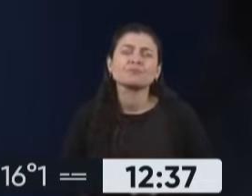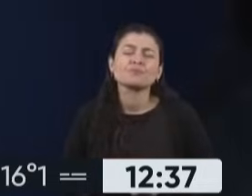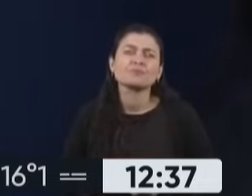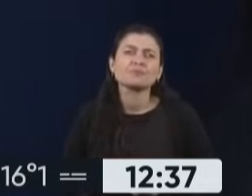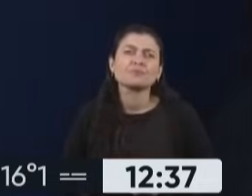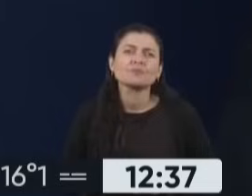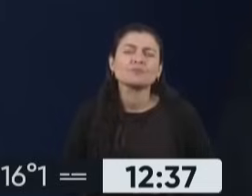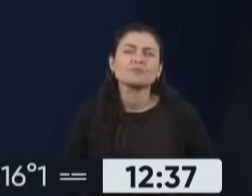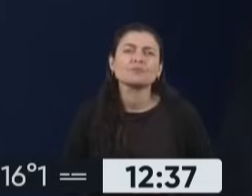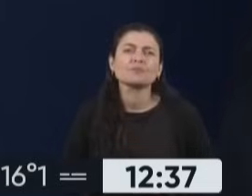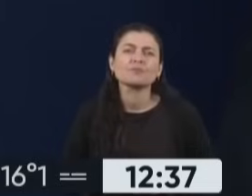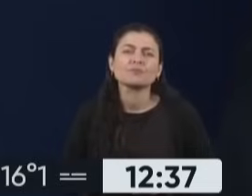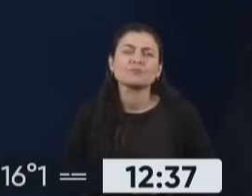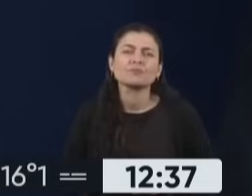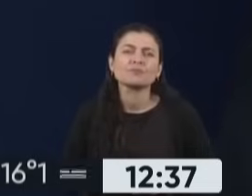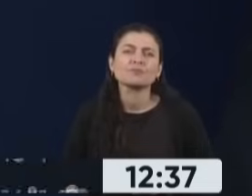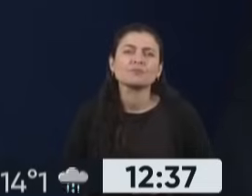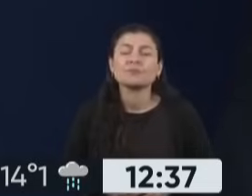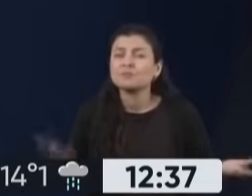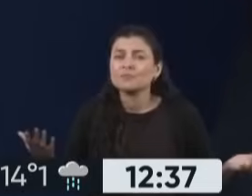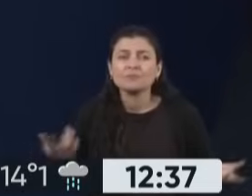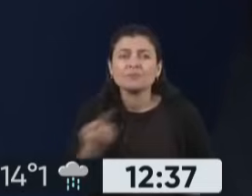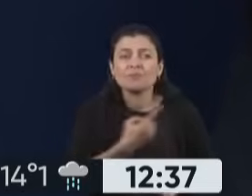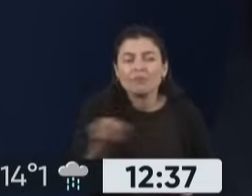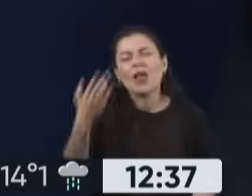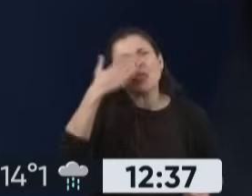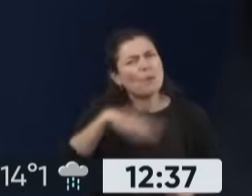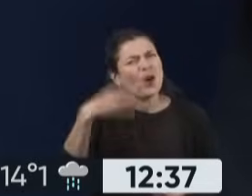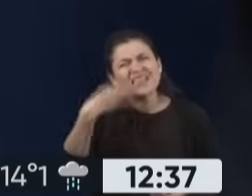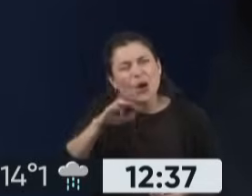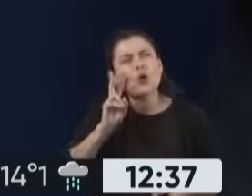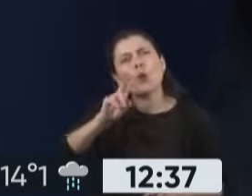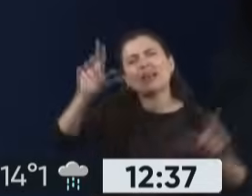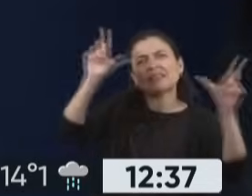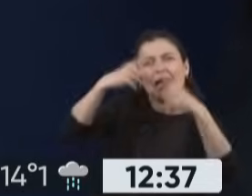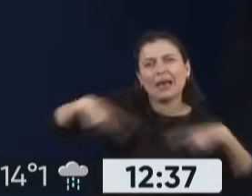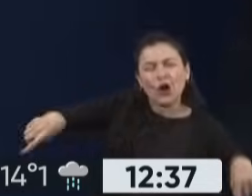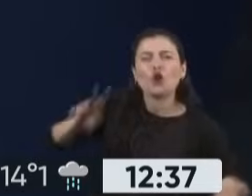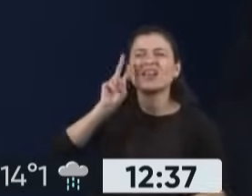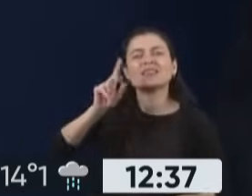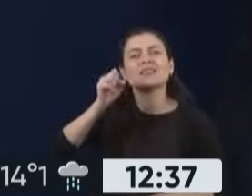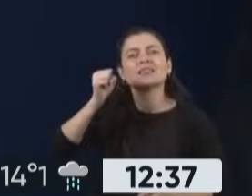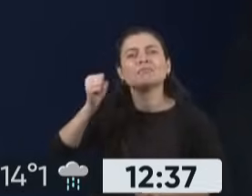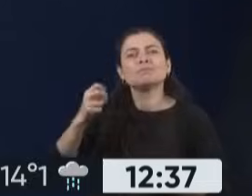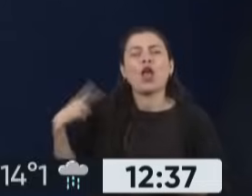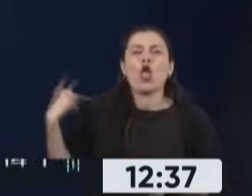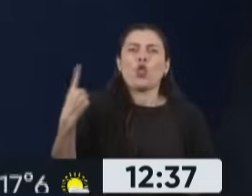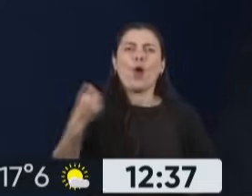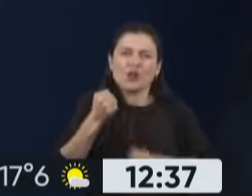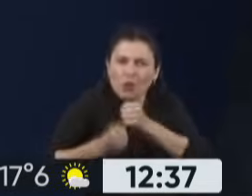estar en los medios y demás explicando las bondades de este nuevo régimen. Es al revés, creo